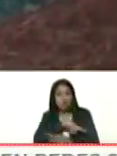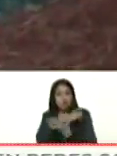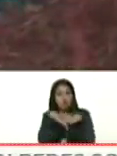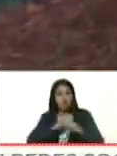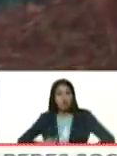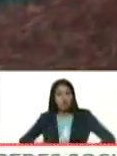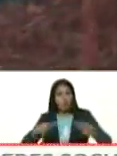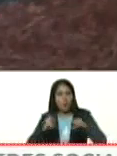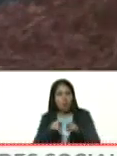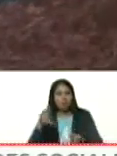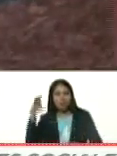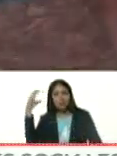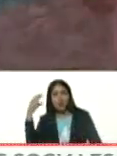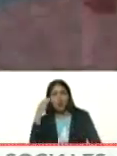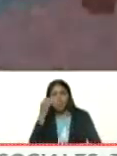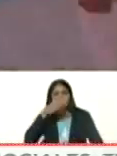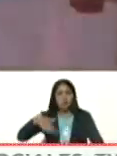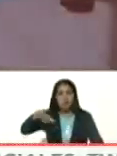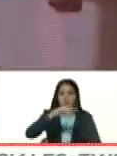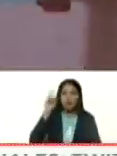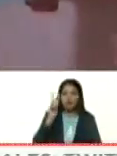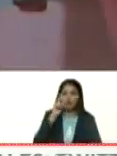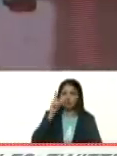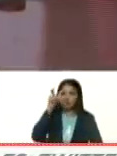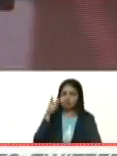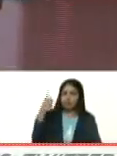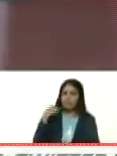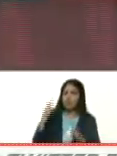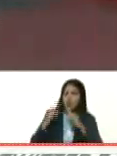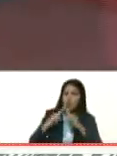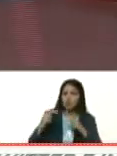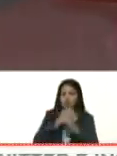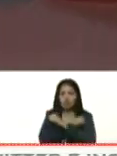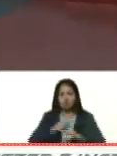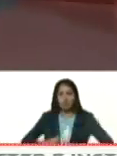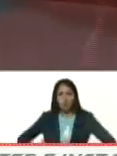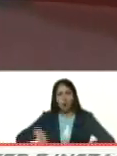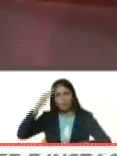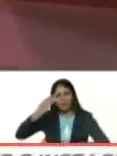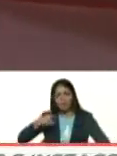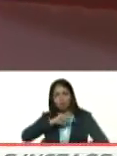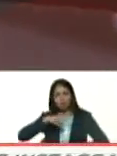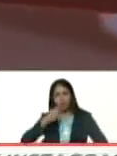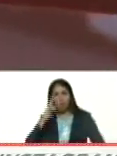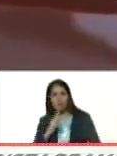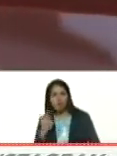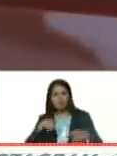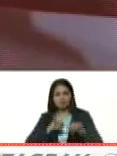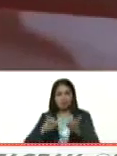militares de Colombia, entre el pueblo venezolano, entre las fuerzas militares nuestras, bolivarianas.